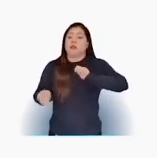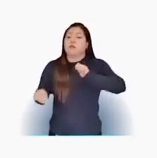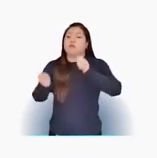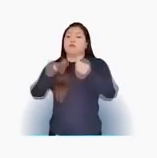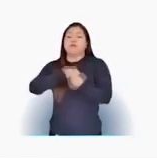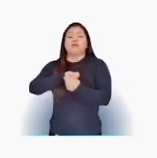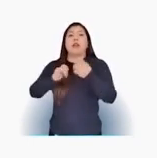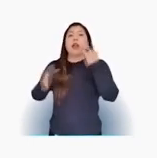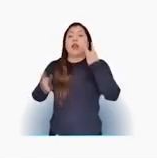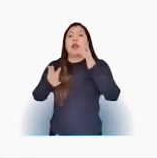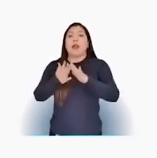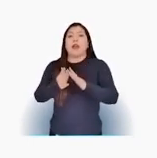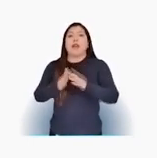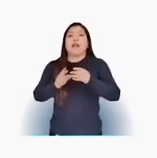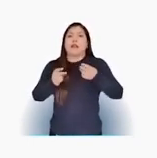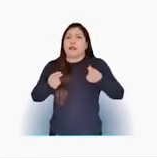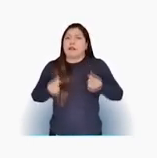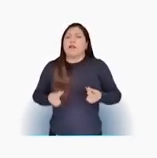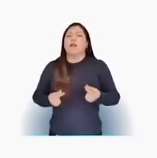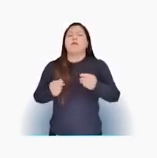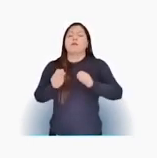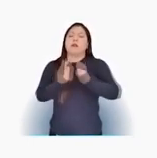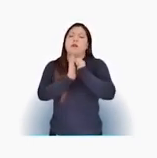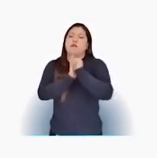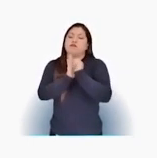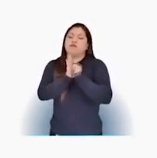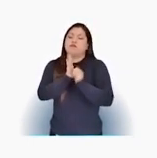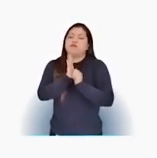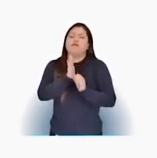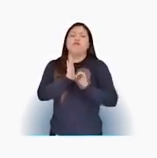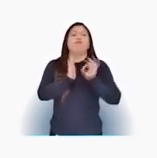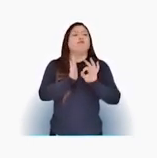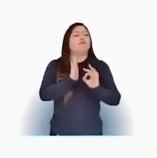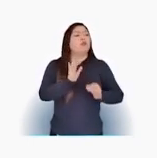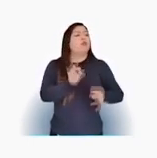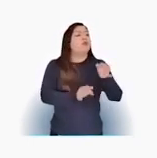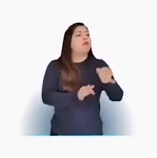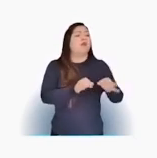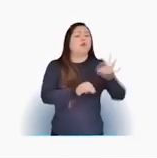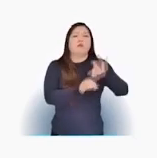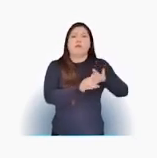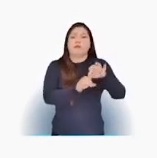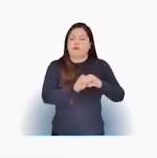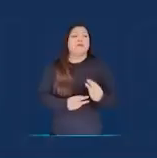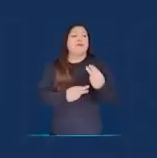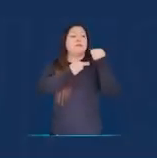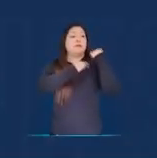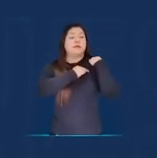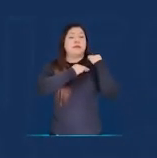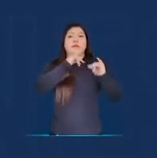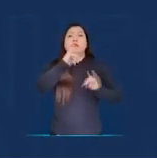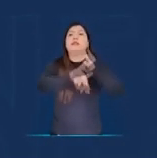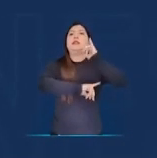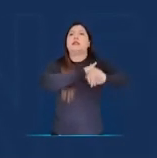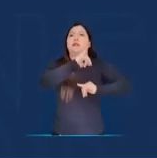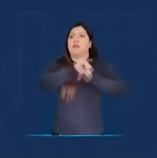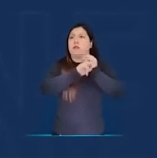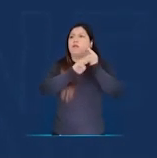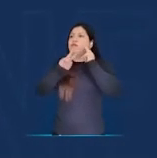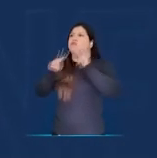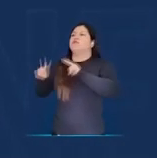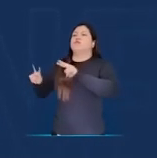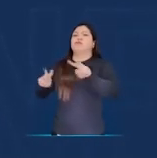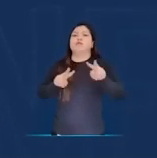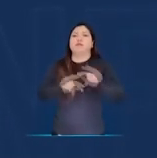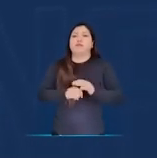los electores deberán marcar con una X o con cualquier otra figura la casilla